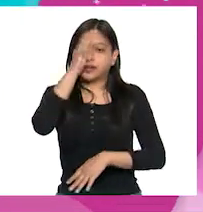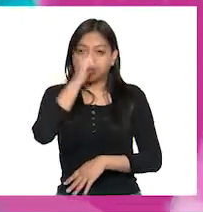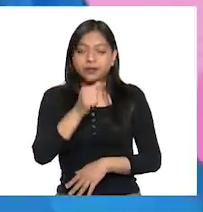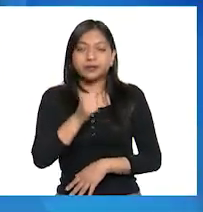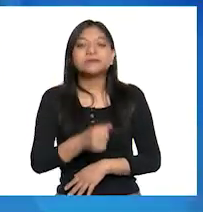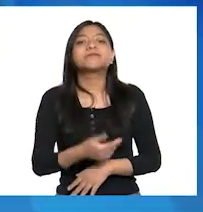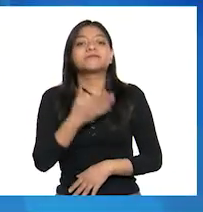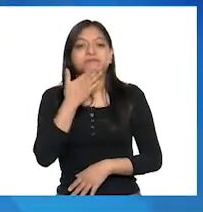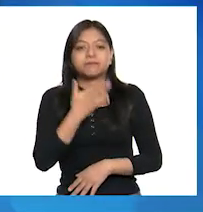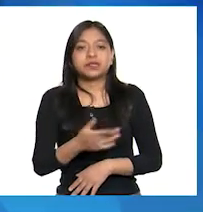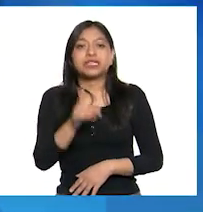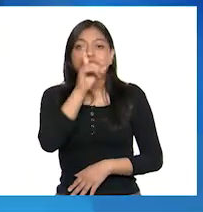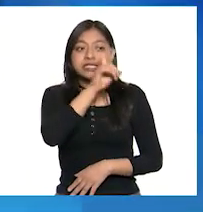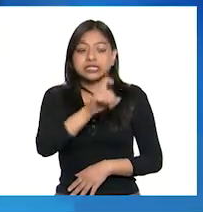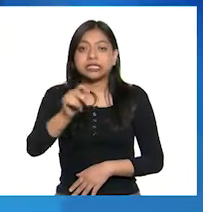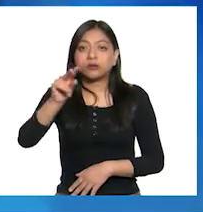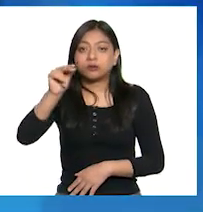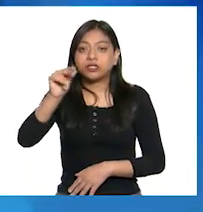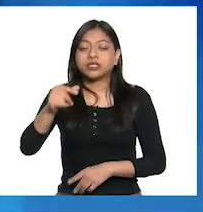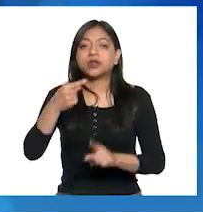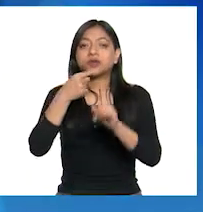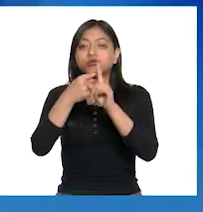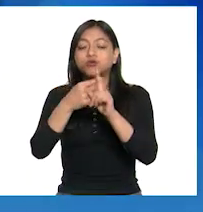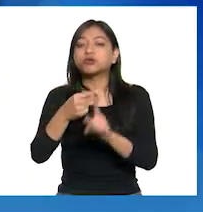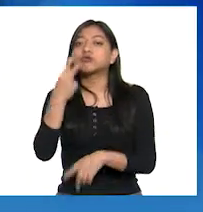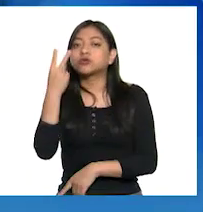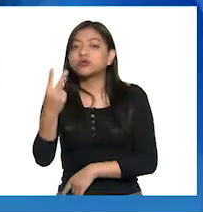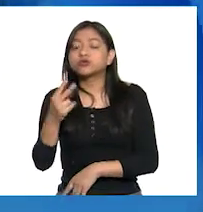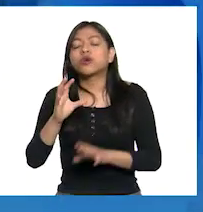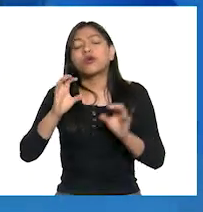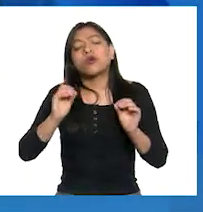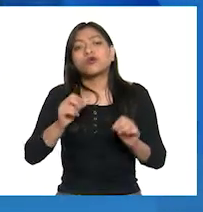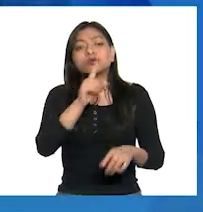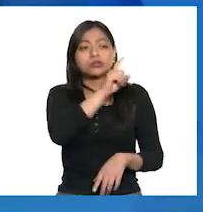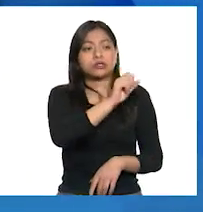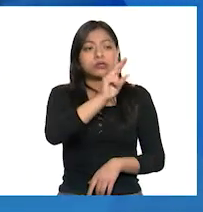O también podremos hacerlo como 180 más 180. ¿Cuánto es?